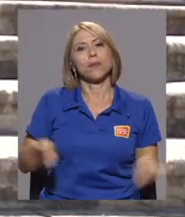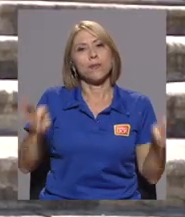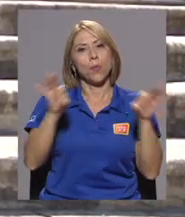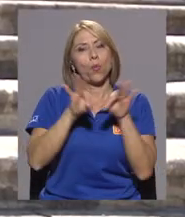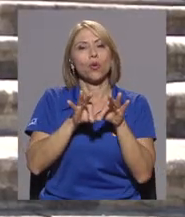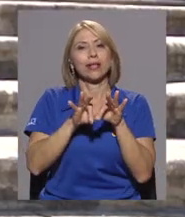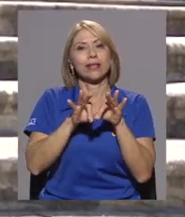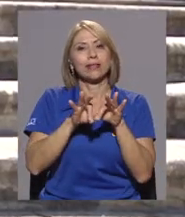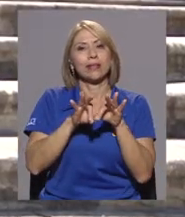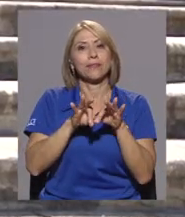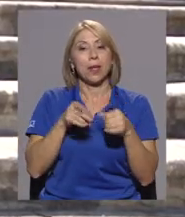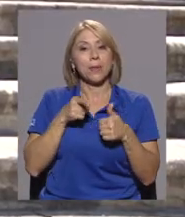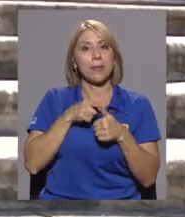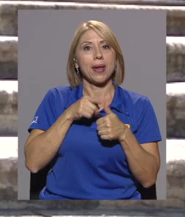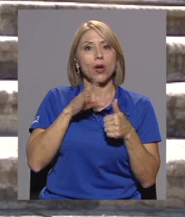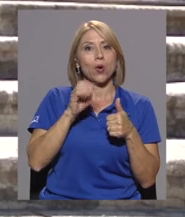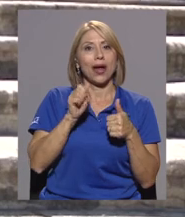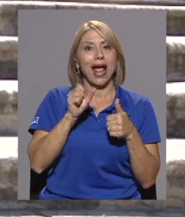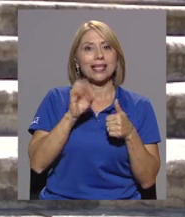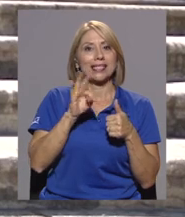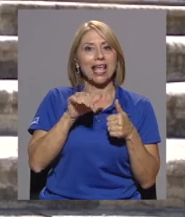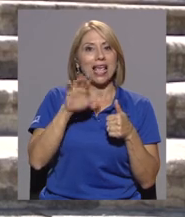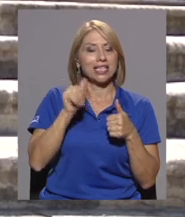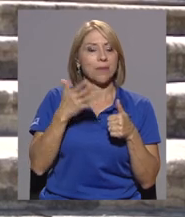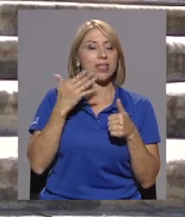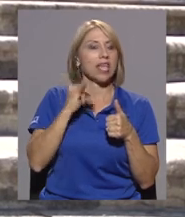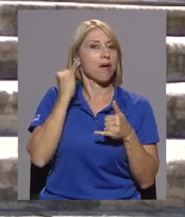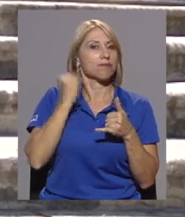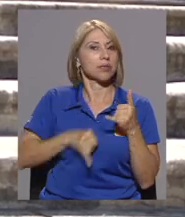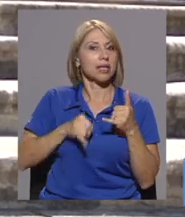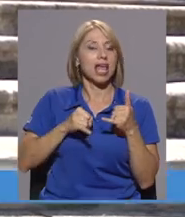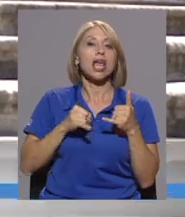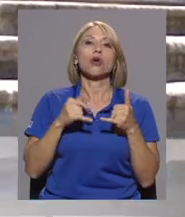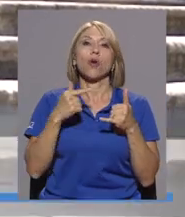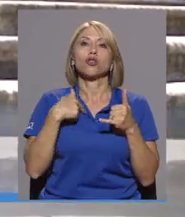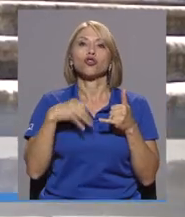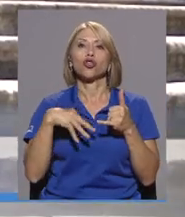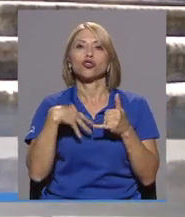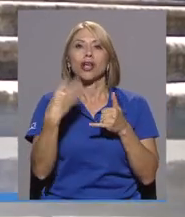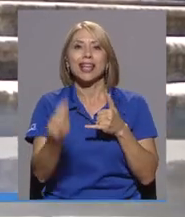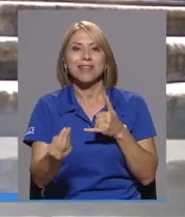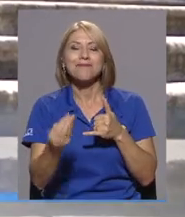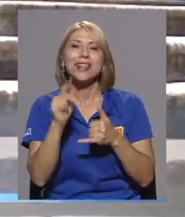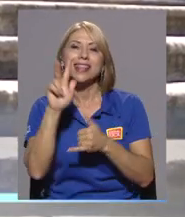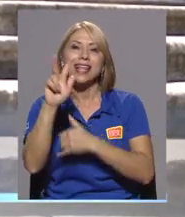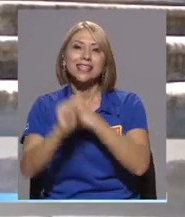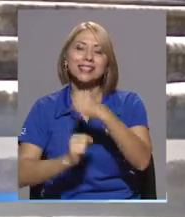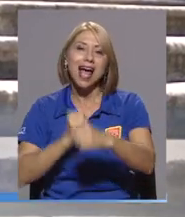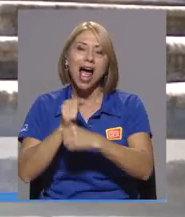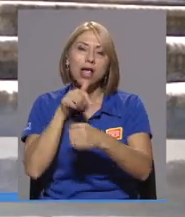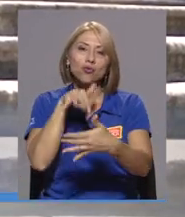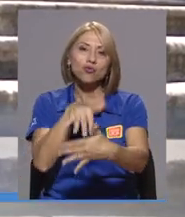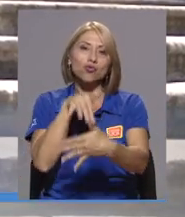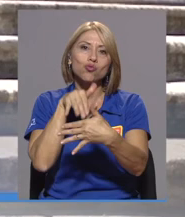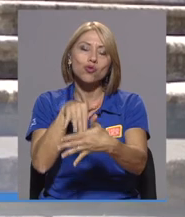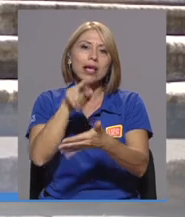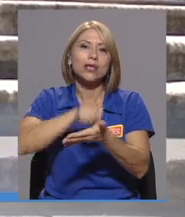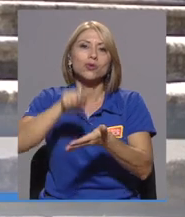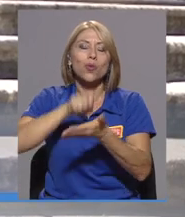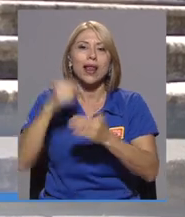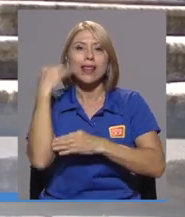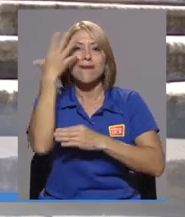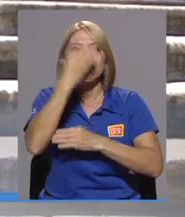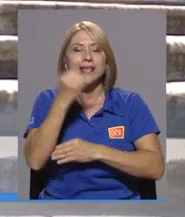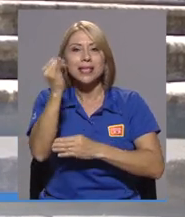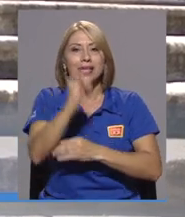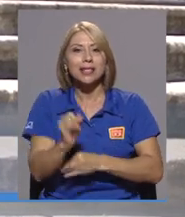importante. Después del Castella, cuando yo salí, hice 3 años en la Escuela de Bellas Artes de la Universidad de